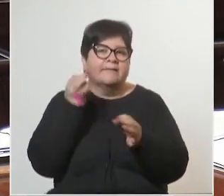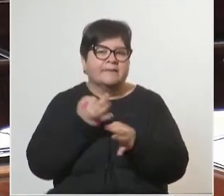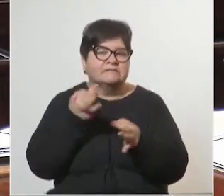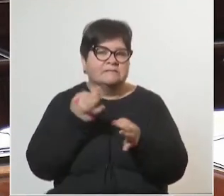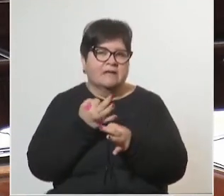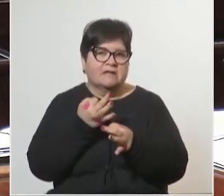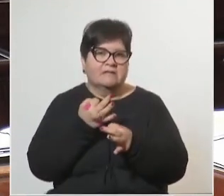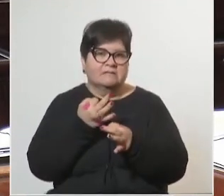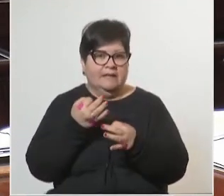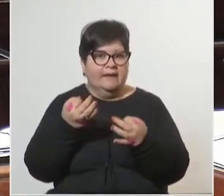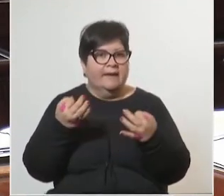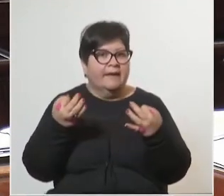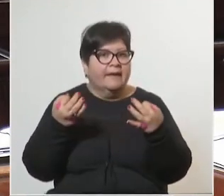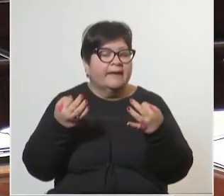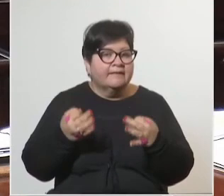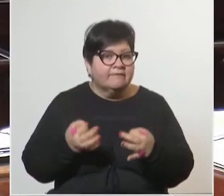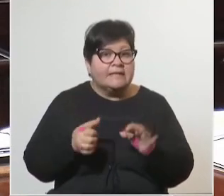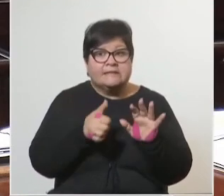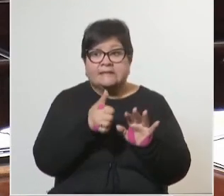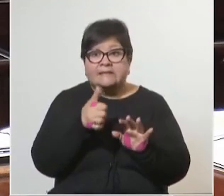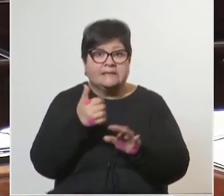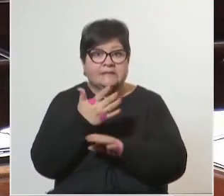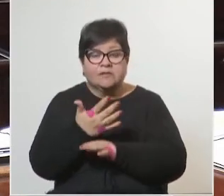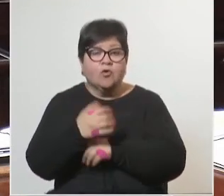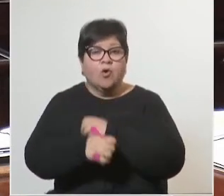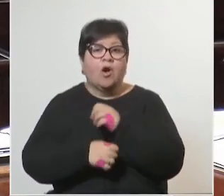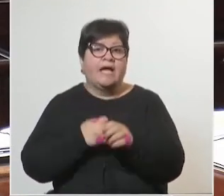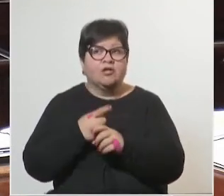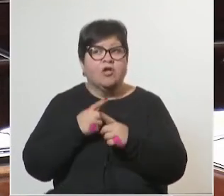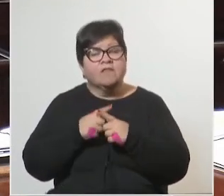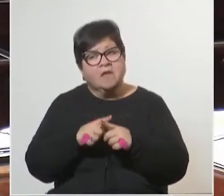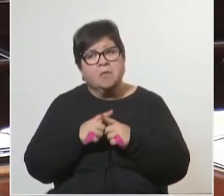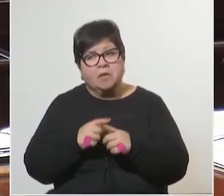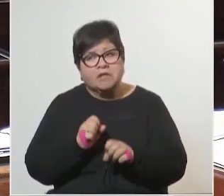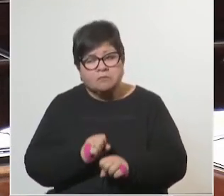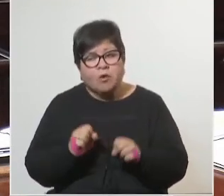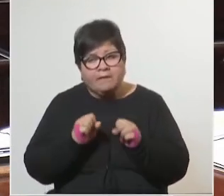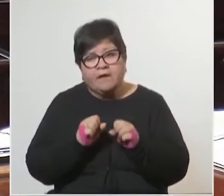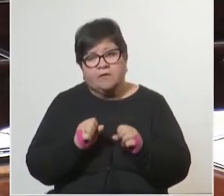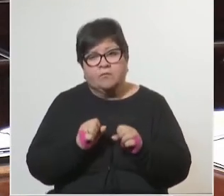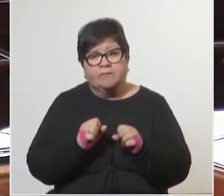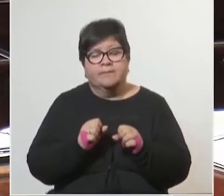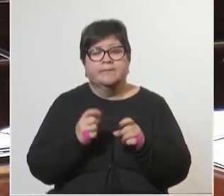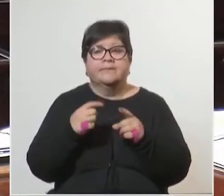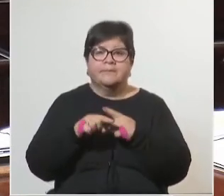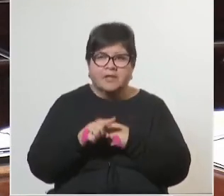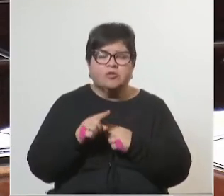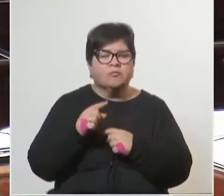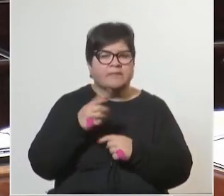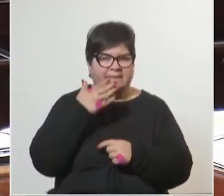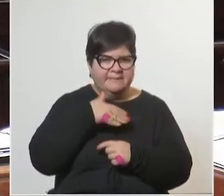correcto. Y agrega, la edad de 65 años es discutible como toda edad, pero a mi leal entender también es cierto que podrían